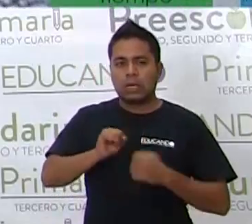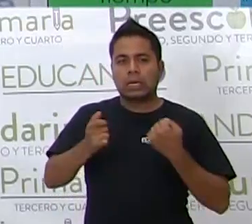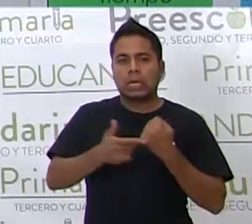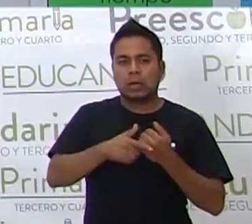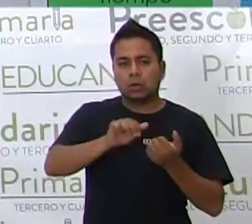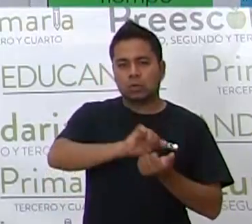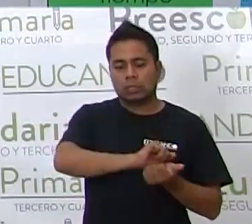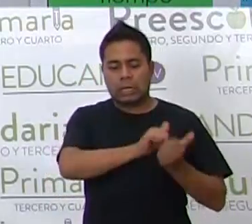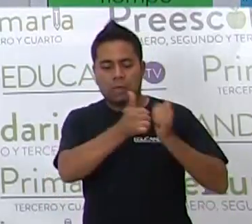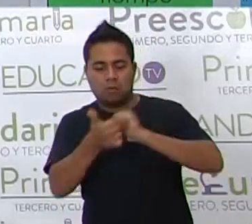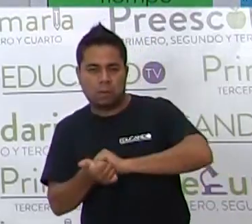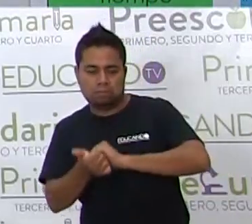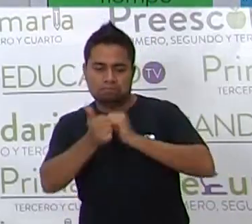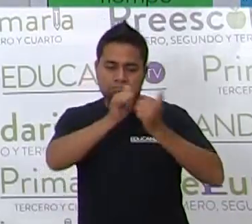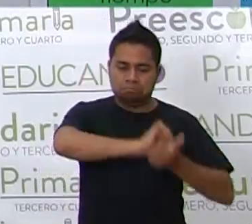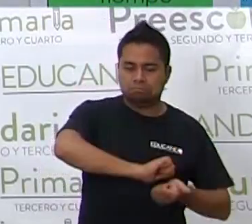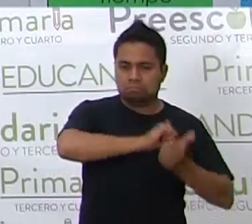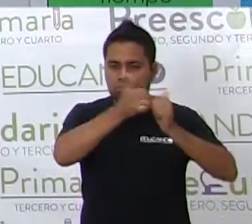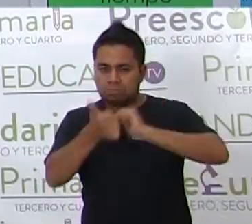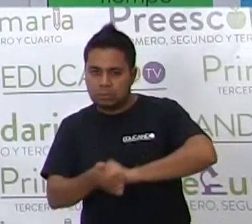transformaciones. ¿Estamos de acuerdo?